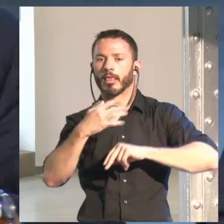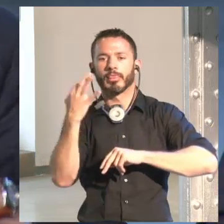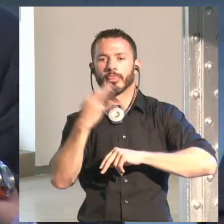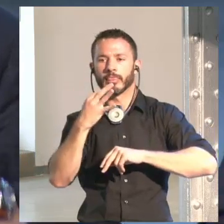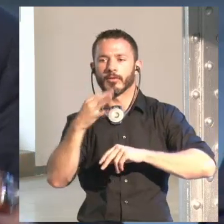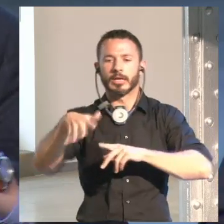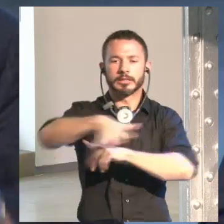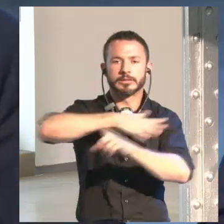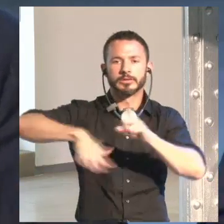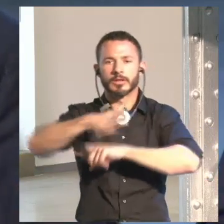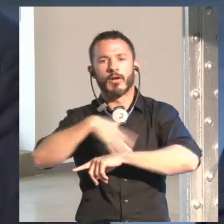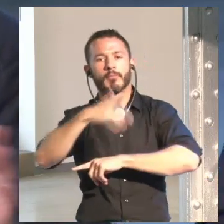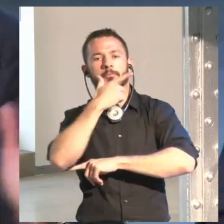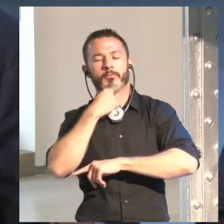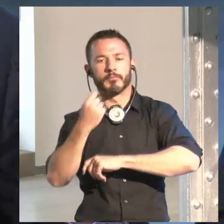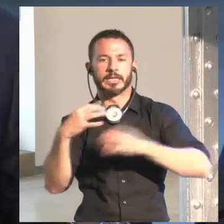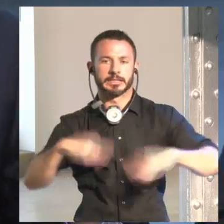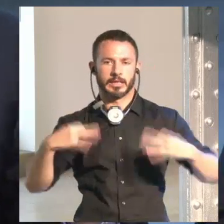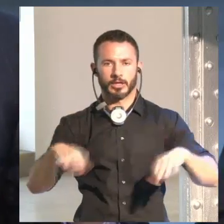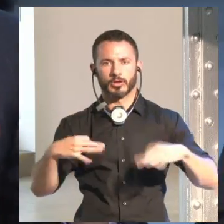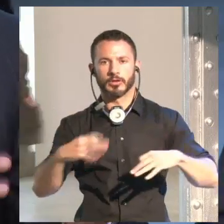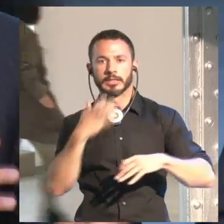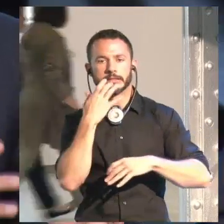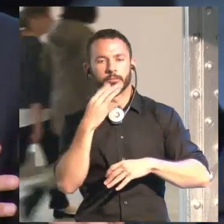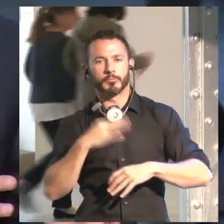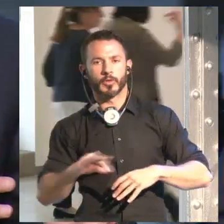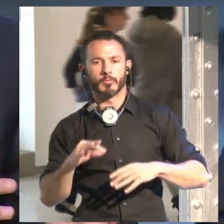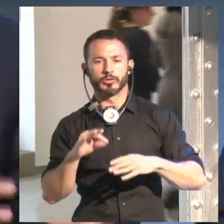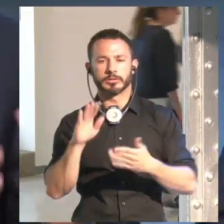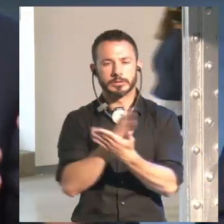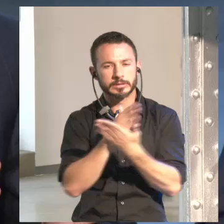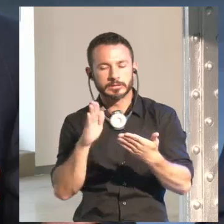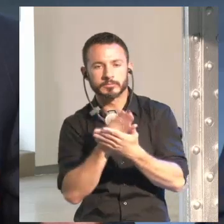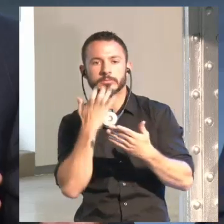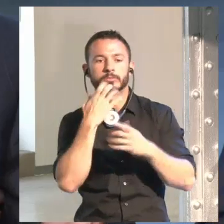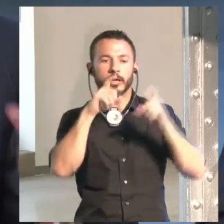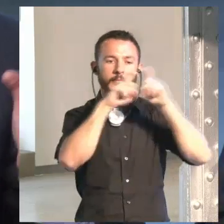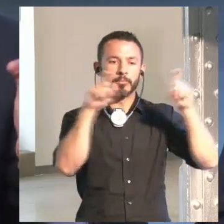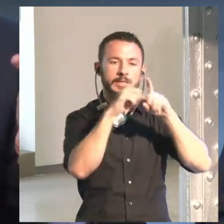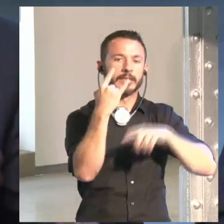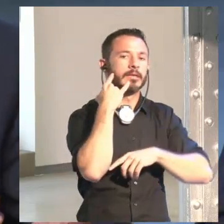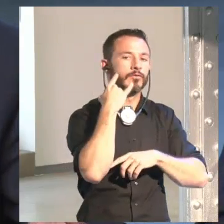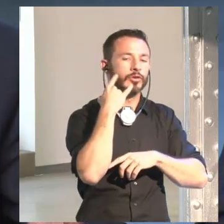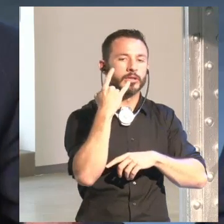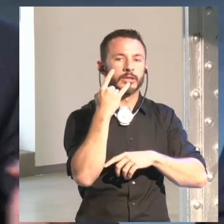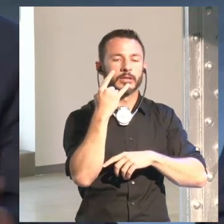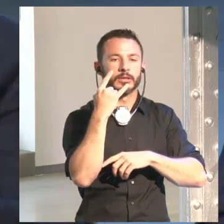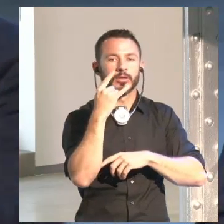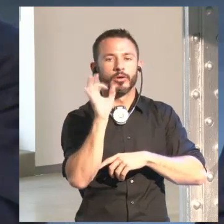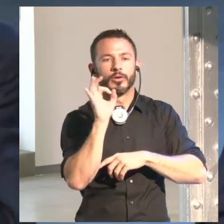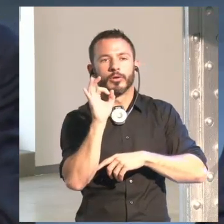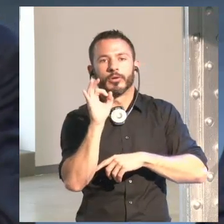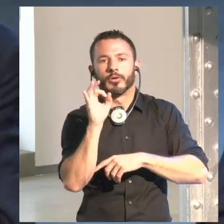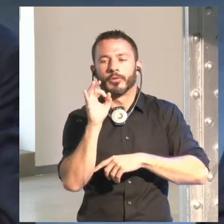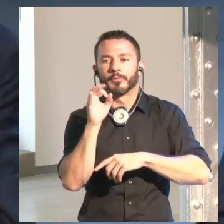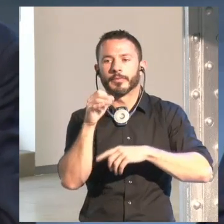un entorno más sencillo. Si podemos tener una distinción clara entre una empresa de telefonía,